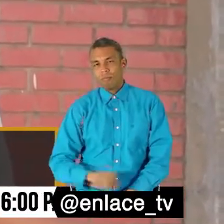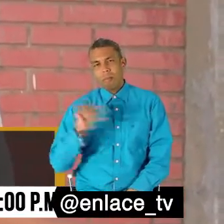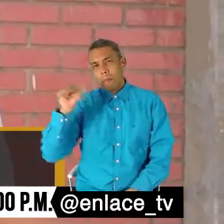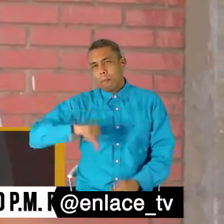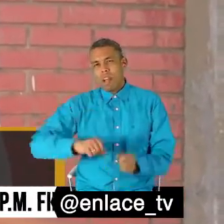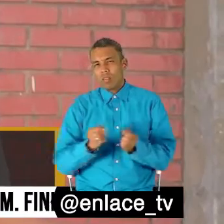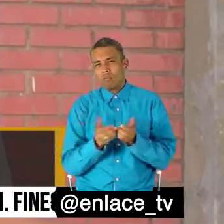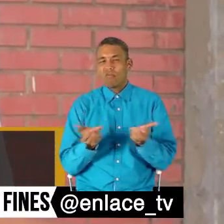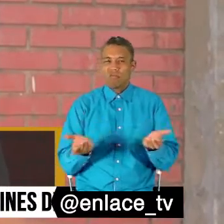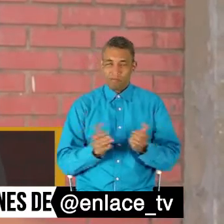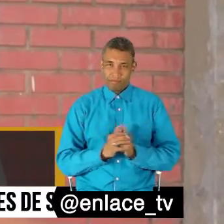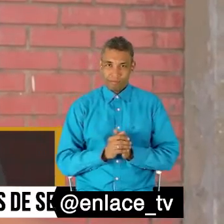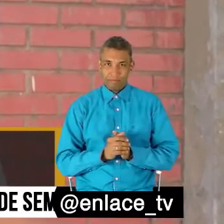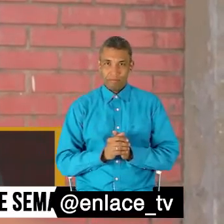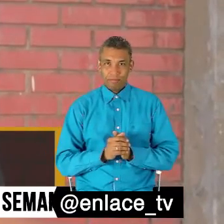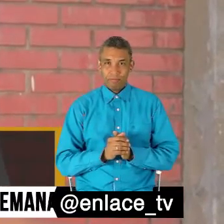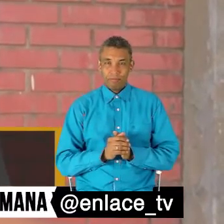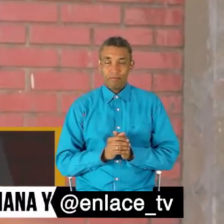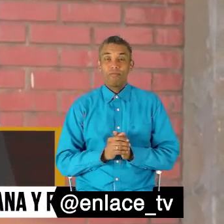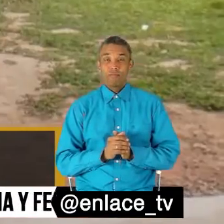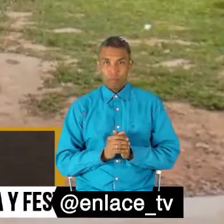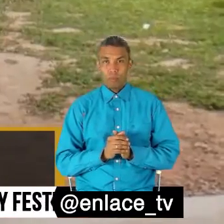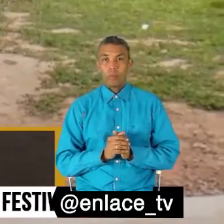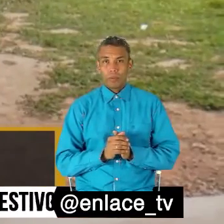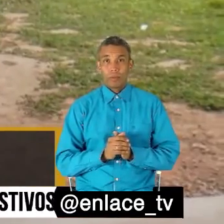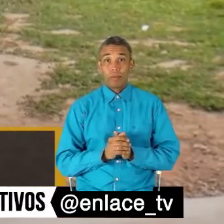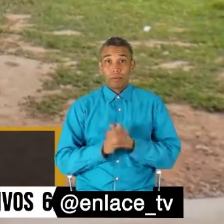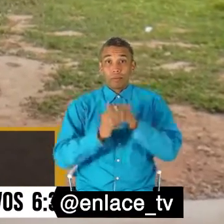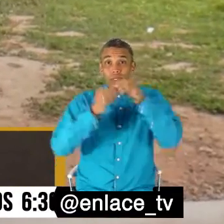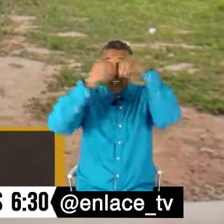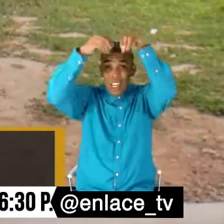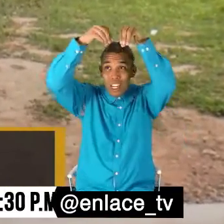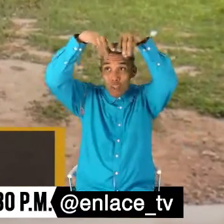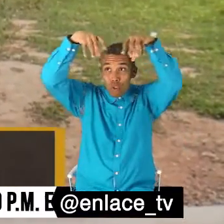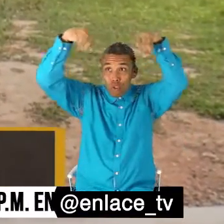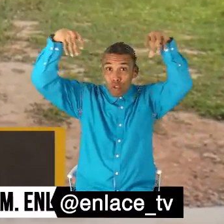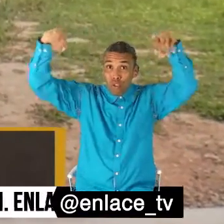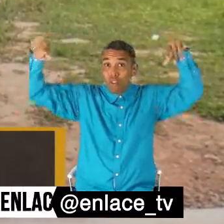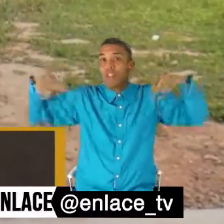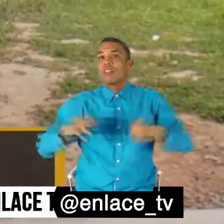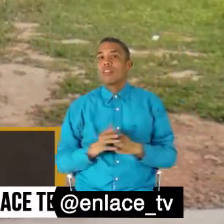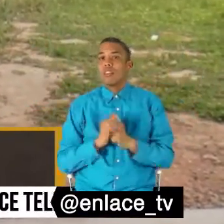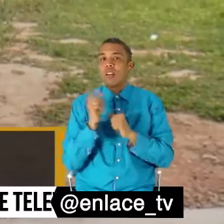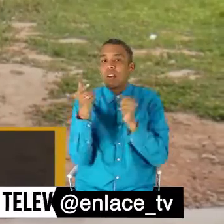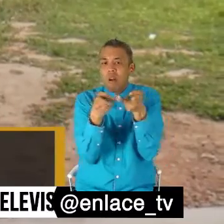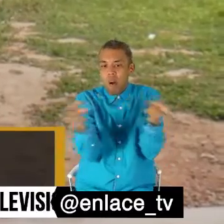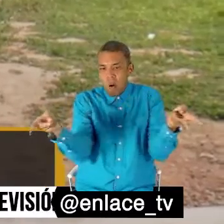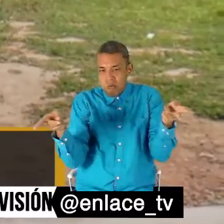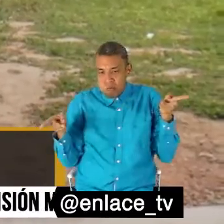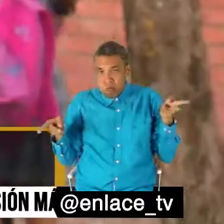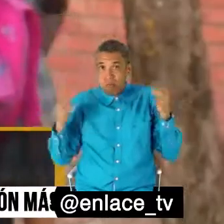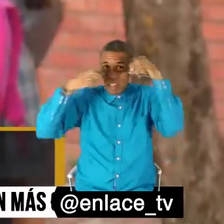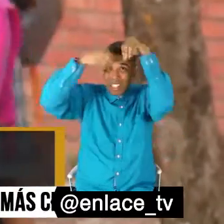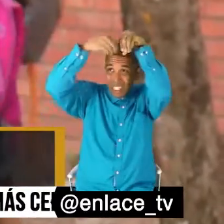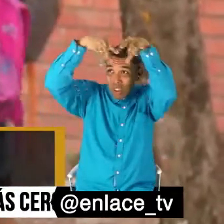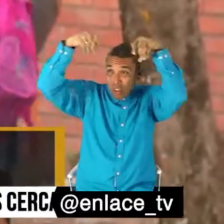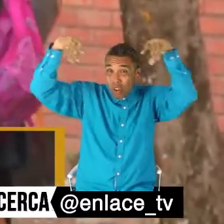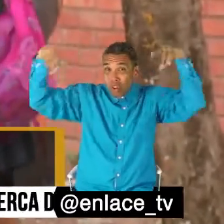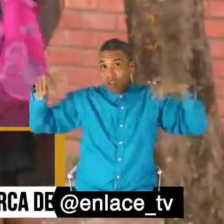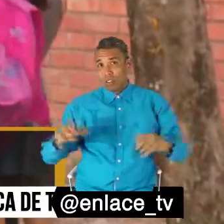estábamos sosteniendo luz provisional, lo cual estamos esperando es a que llegue la electrificadora para que